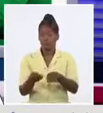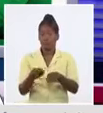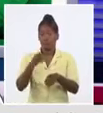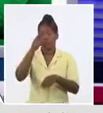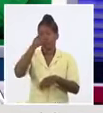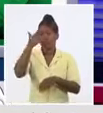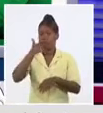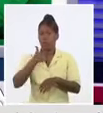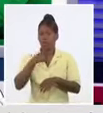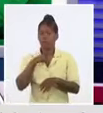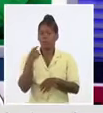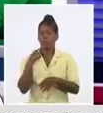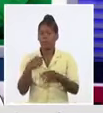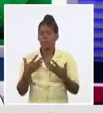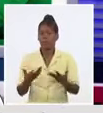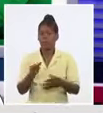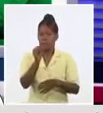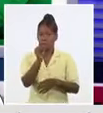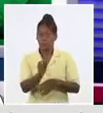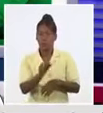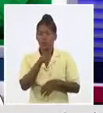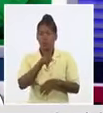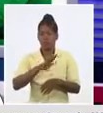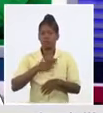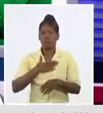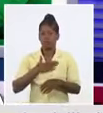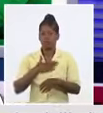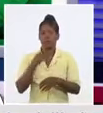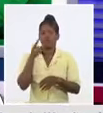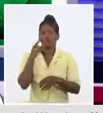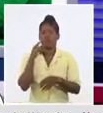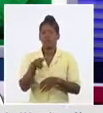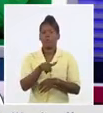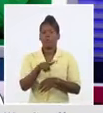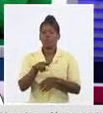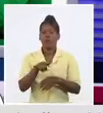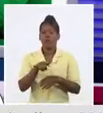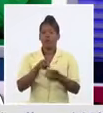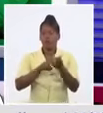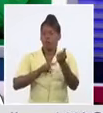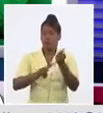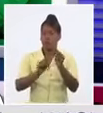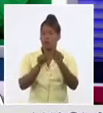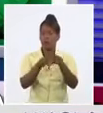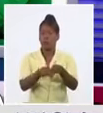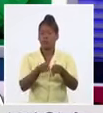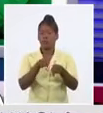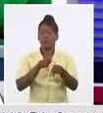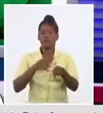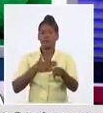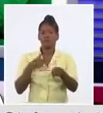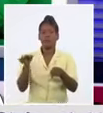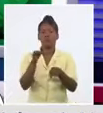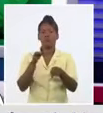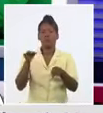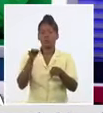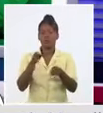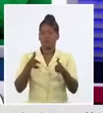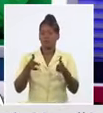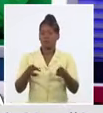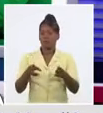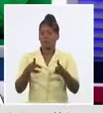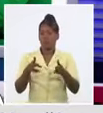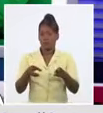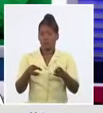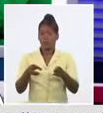Ávila, uno más que muere, que fallece en Ciego de Ávila, es del municipio de Caibarién, en